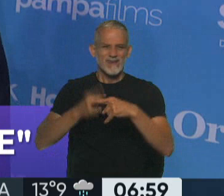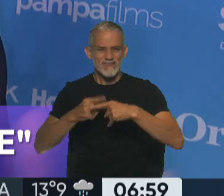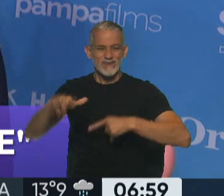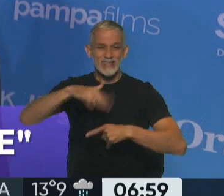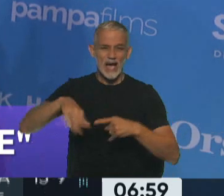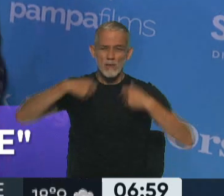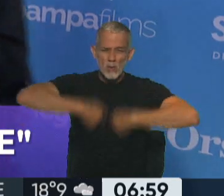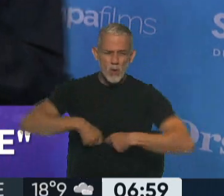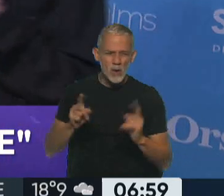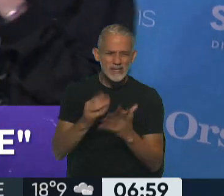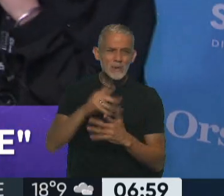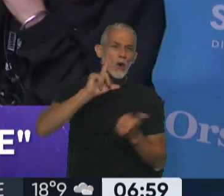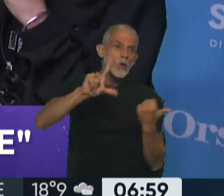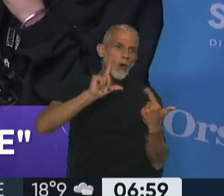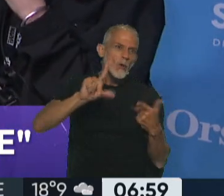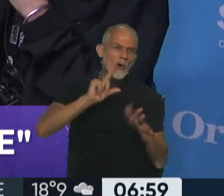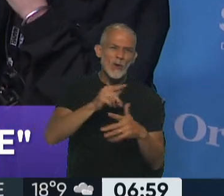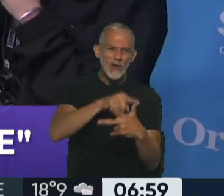pullover porque era julio.